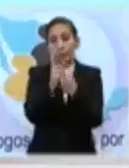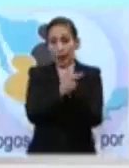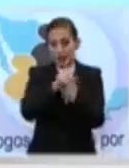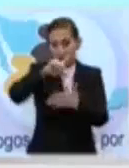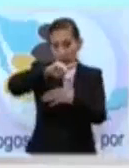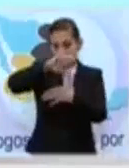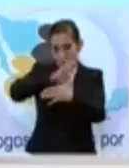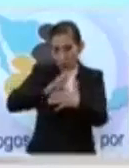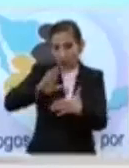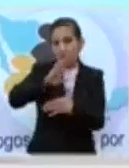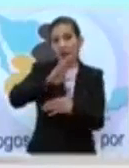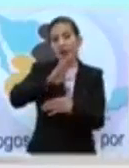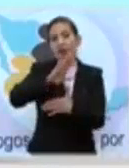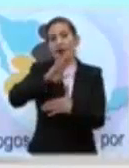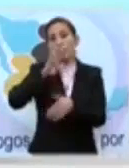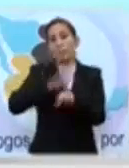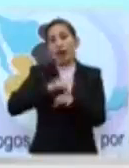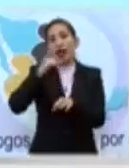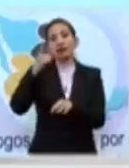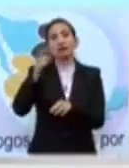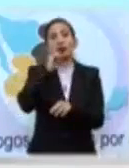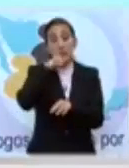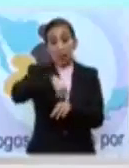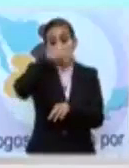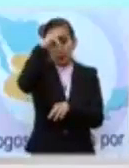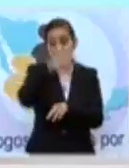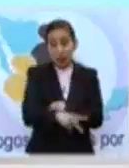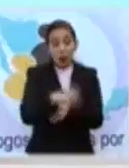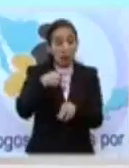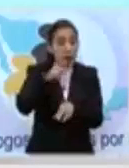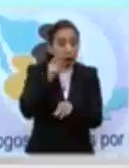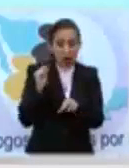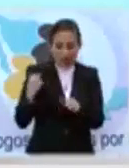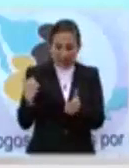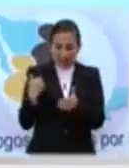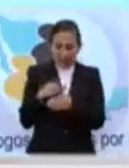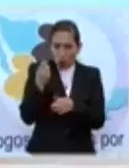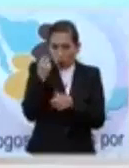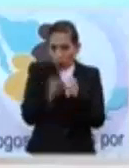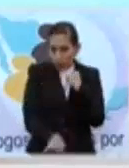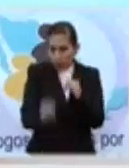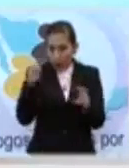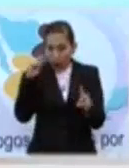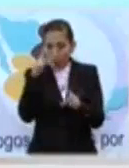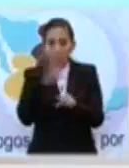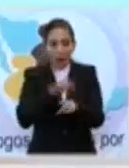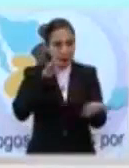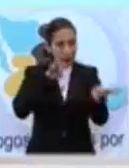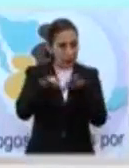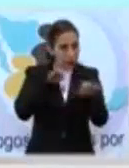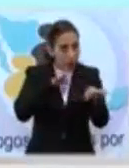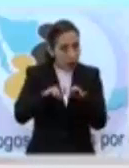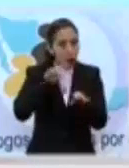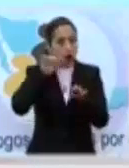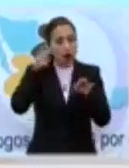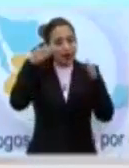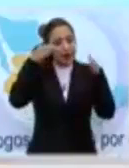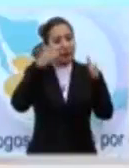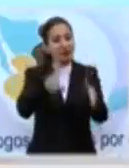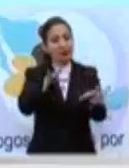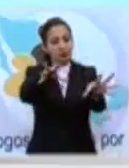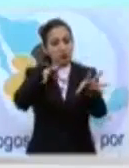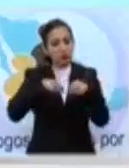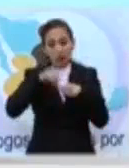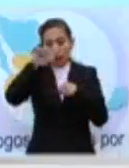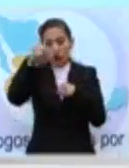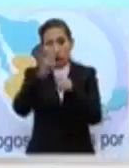Latina, sobre todo se ha dado también en México, pero sobre todo este último enfoque más de productividad es un enfoque que se ha adoptado